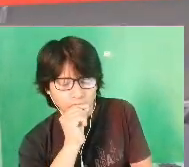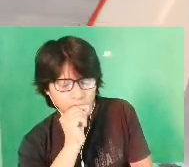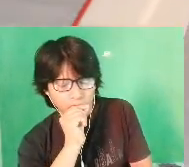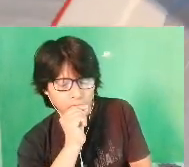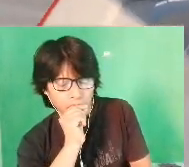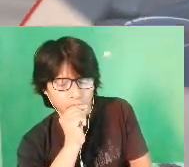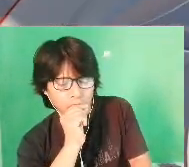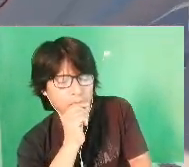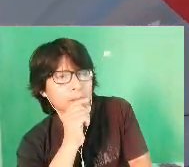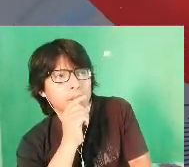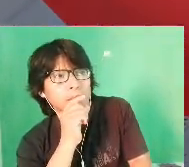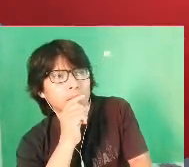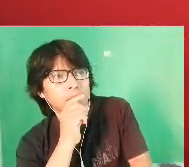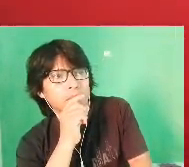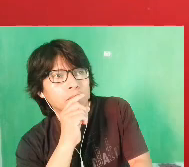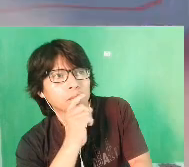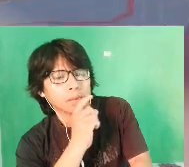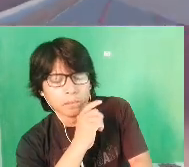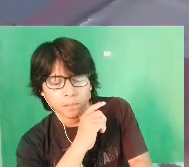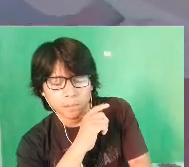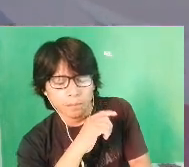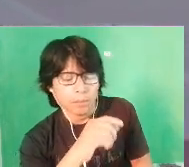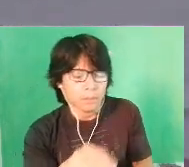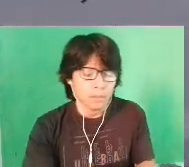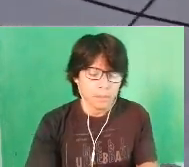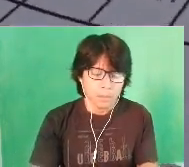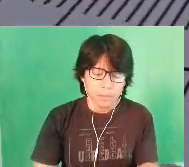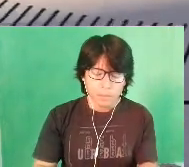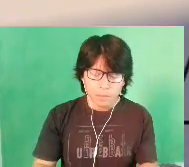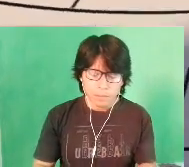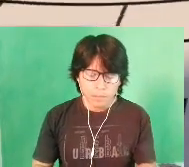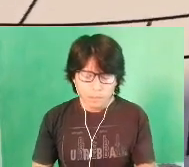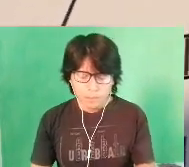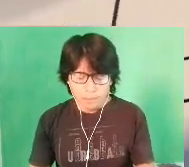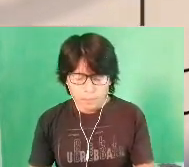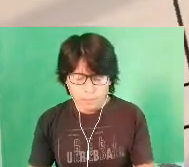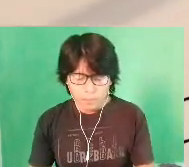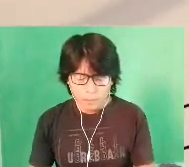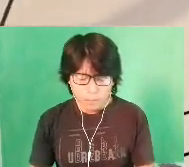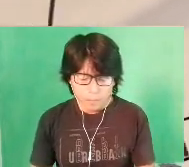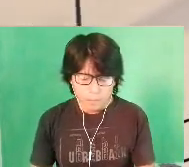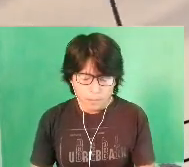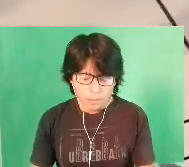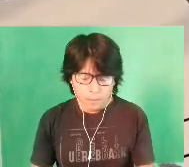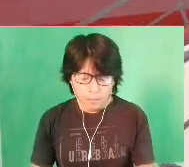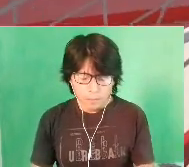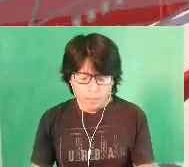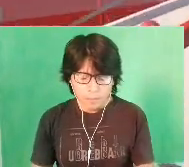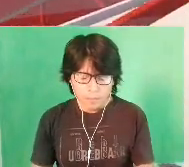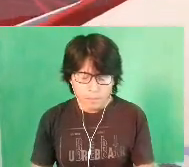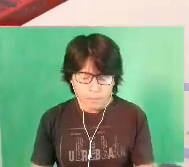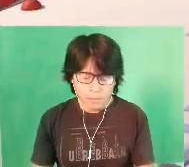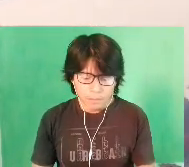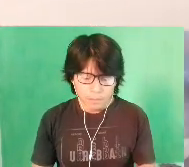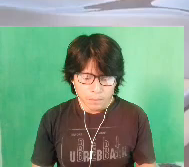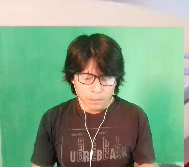duda. Ningún programa social se va a quitar. Sí los vamos a mejorar. Y esto lo